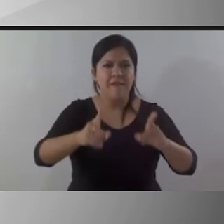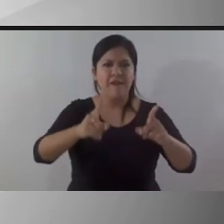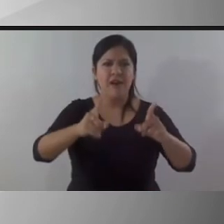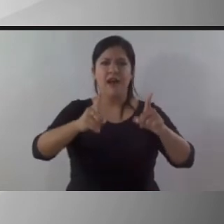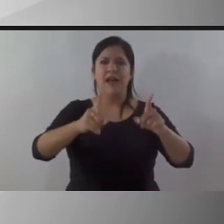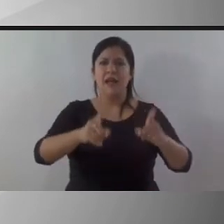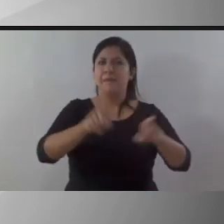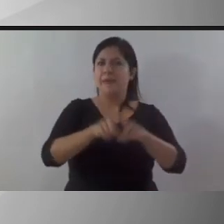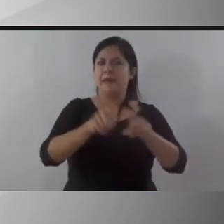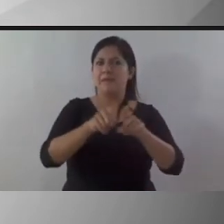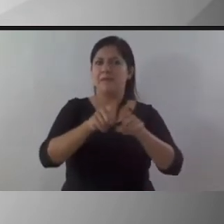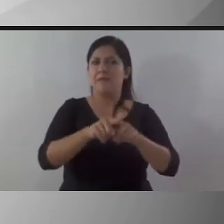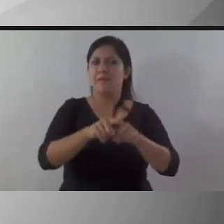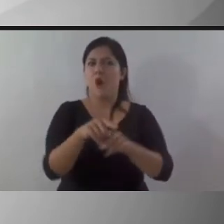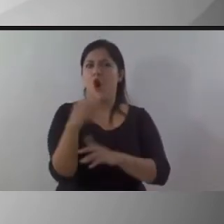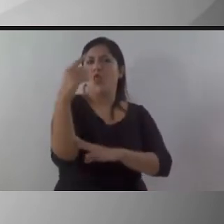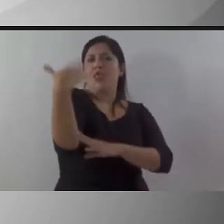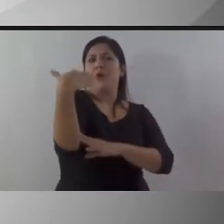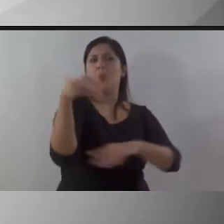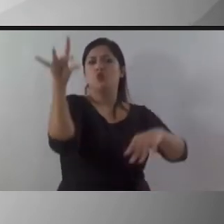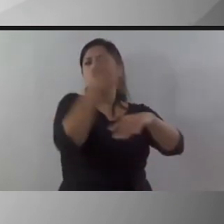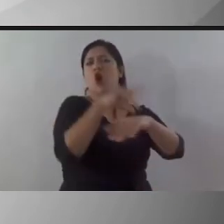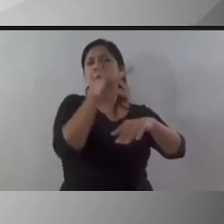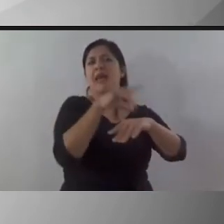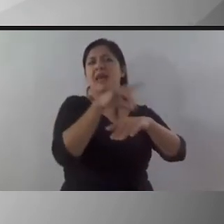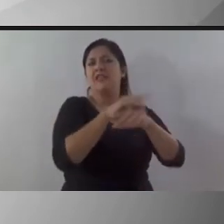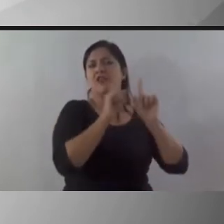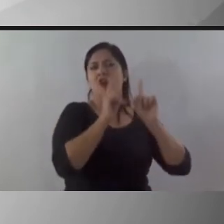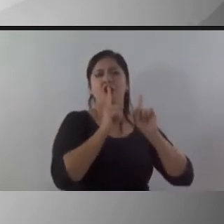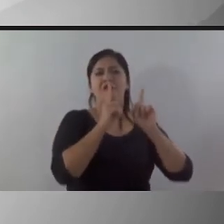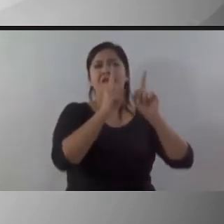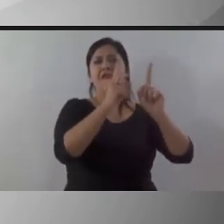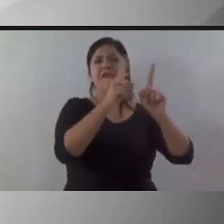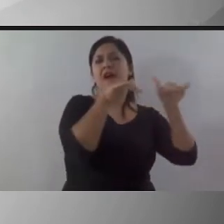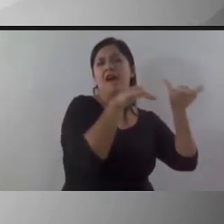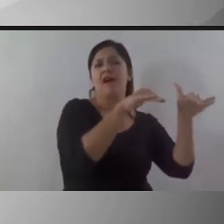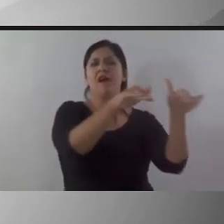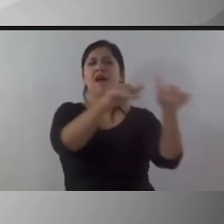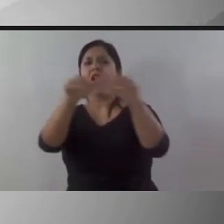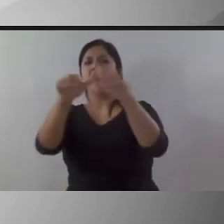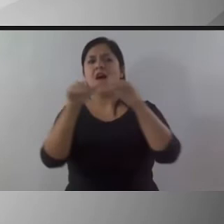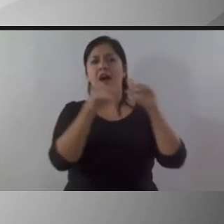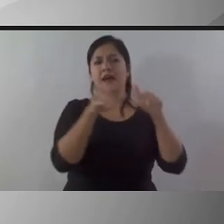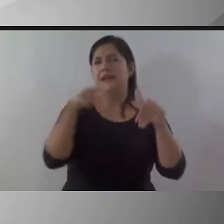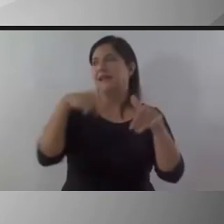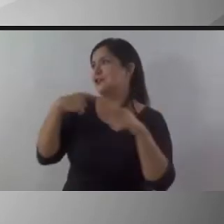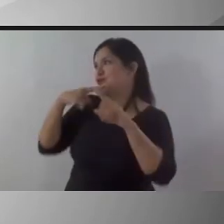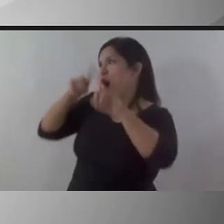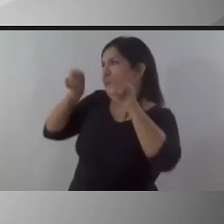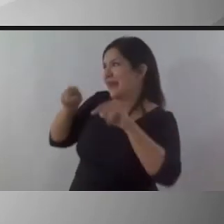este discurso hegemónico médico. Lo estoy generalizando mucho más y simplificando la